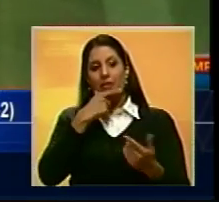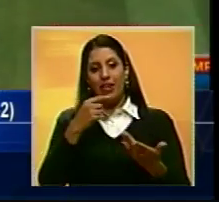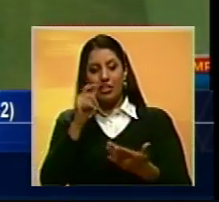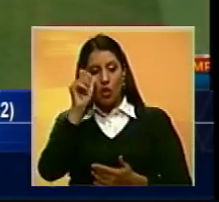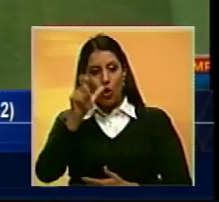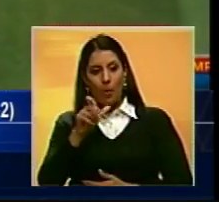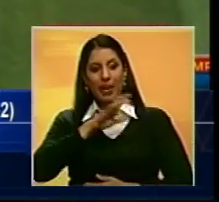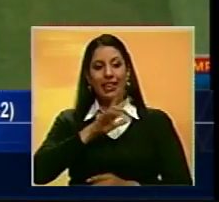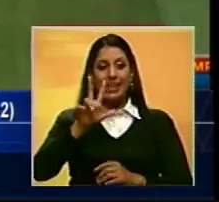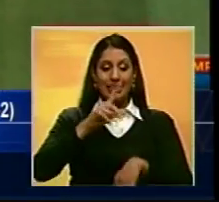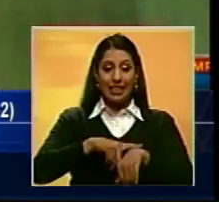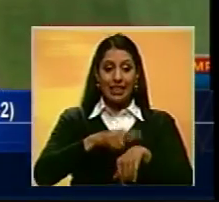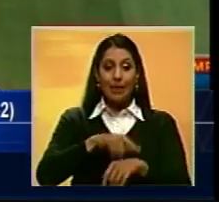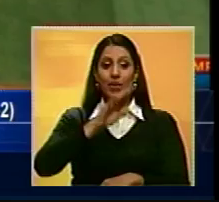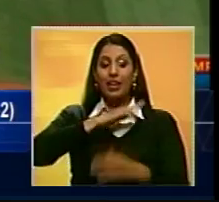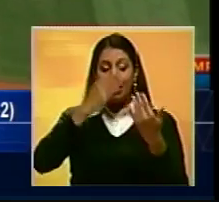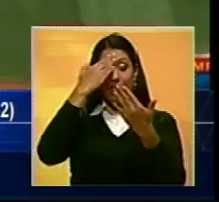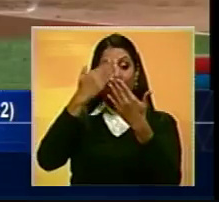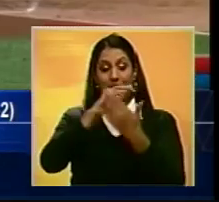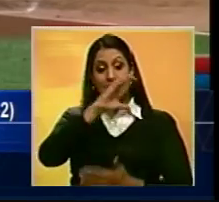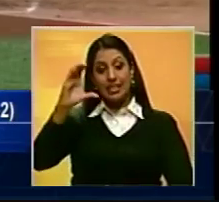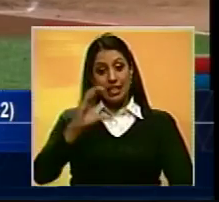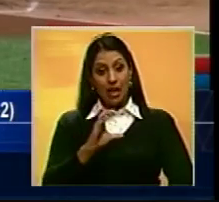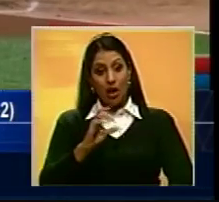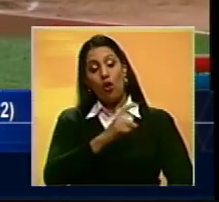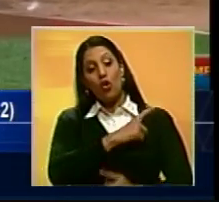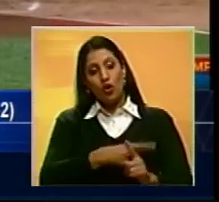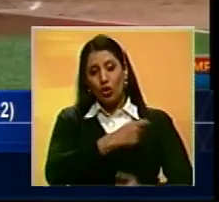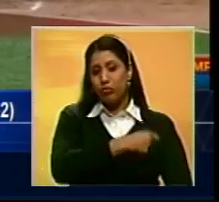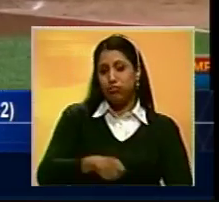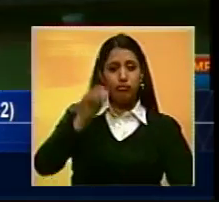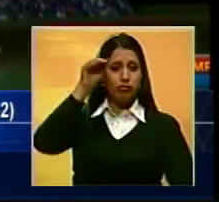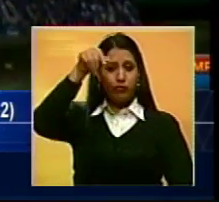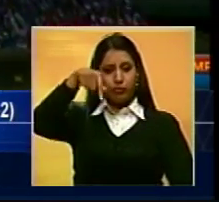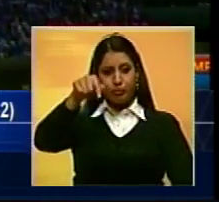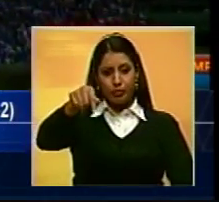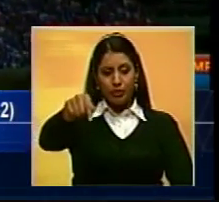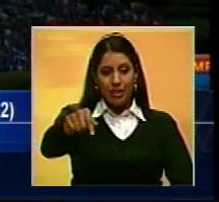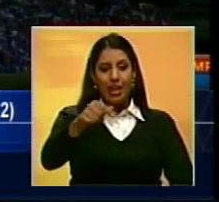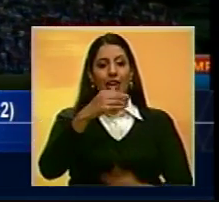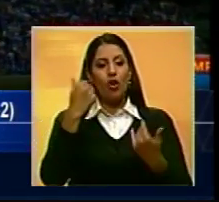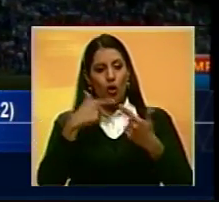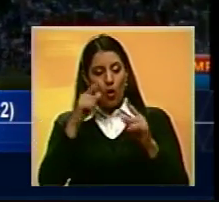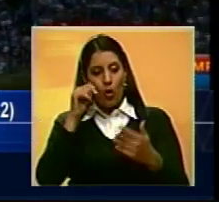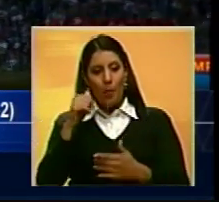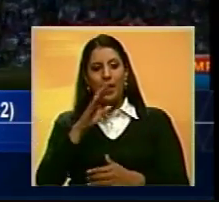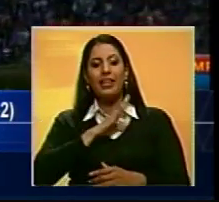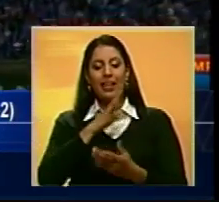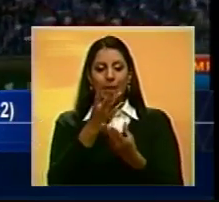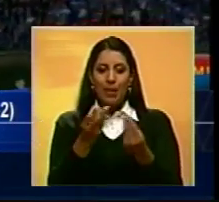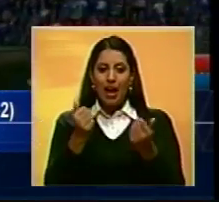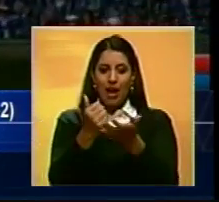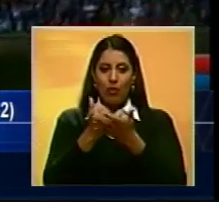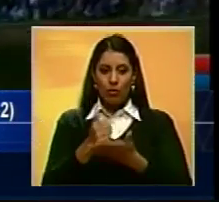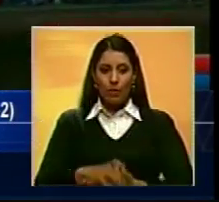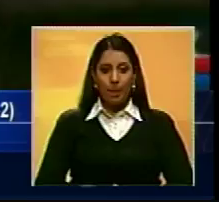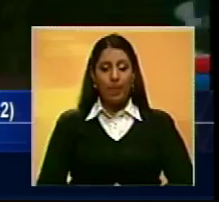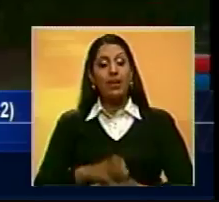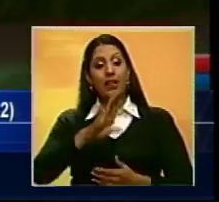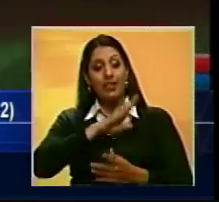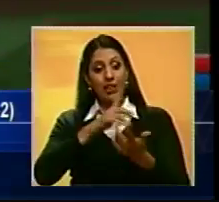Addison Russell por tercera colocó al frente a Chicago y un elevado de sacrificio a la izquierda de David Ross amplió la ventaja.